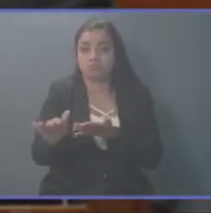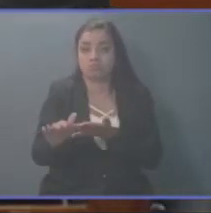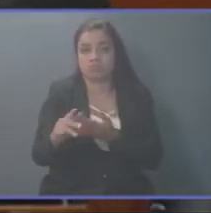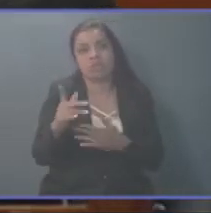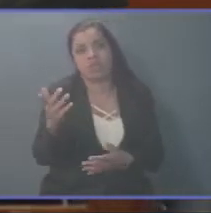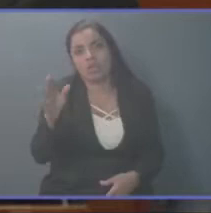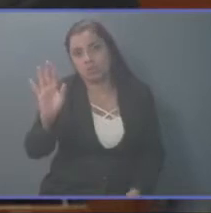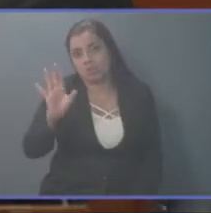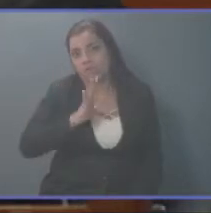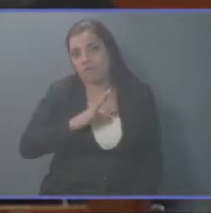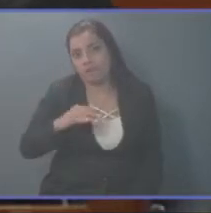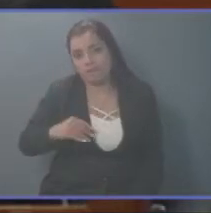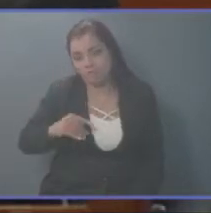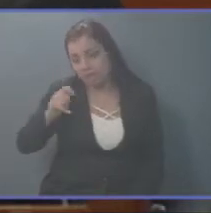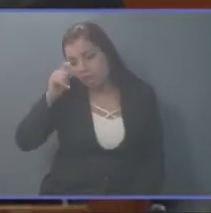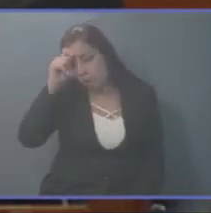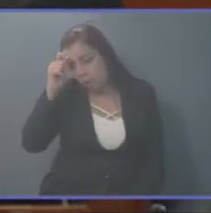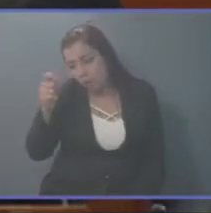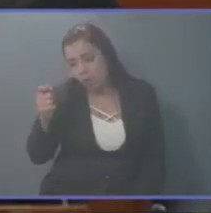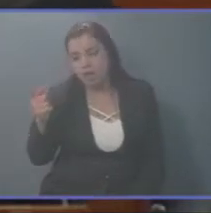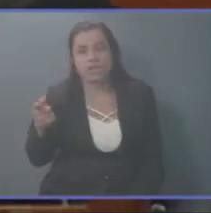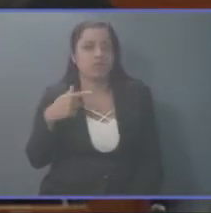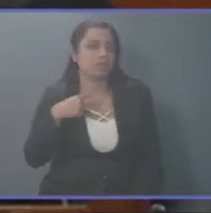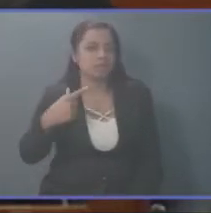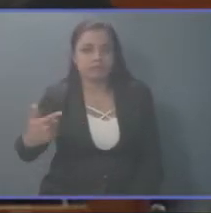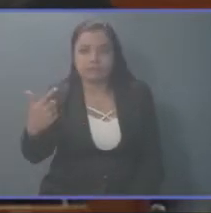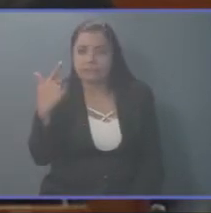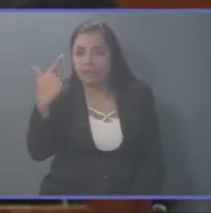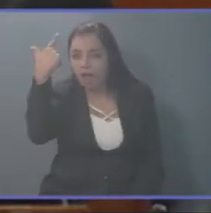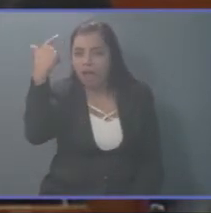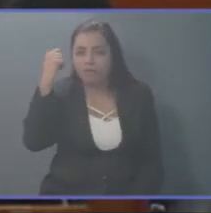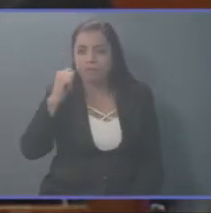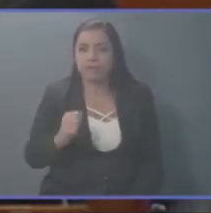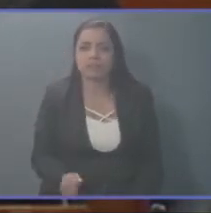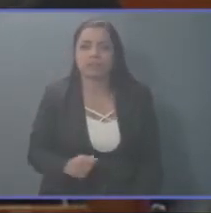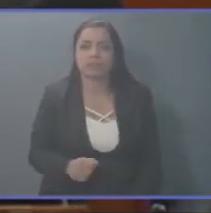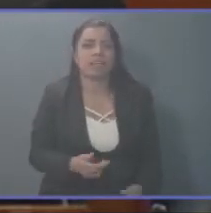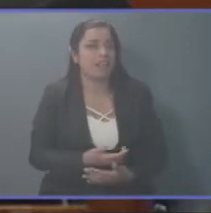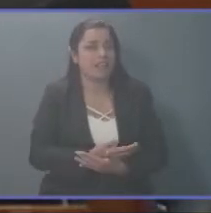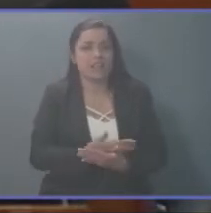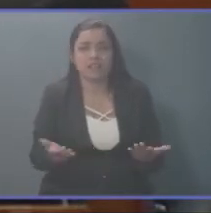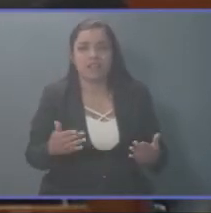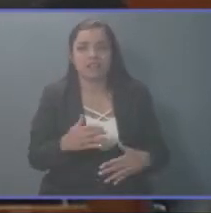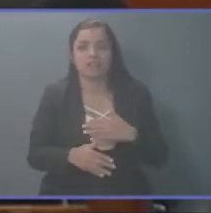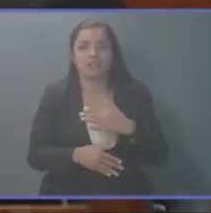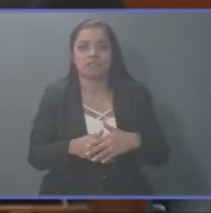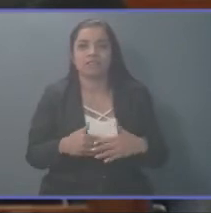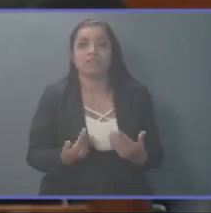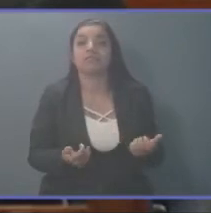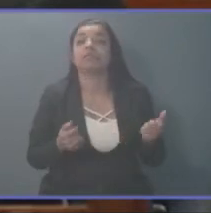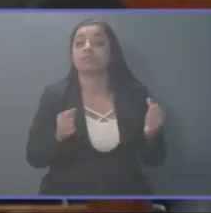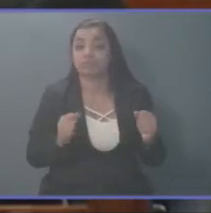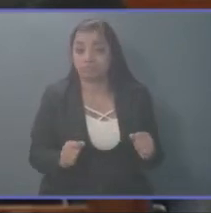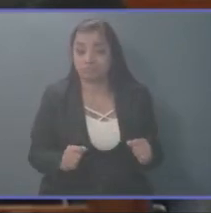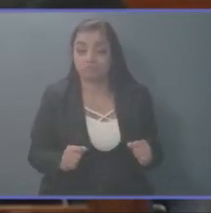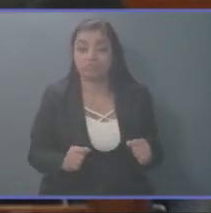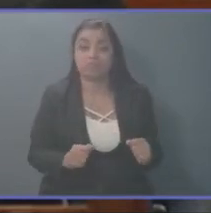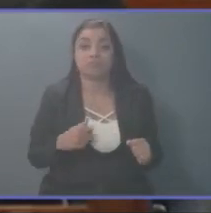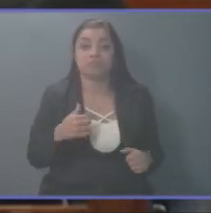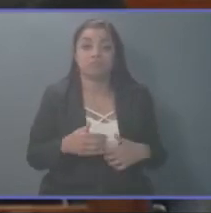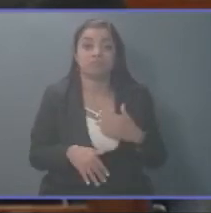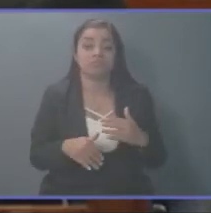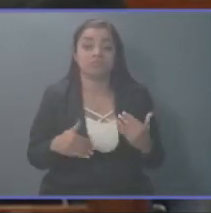el honor de su familia. Y eso es grave. Alguien que ha cometido